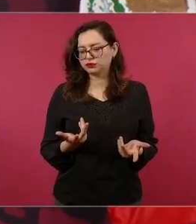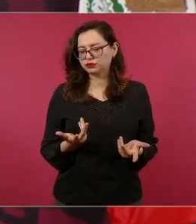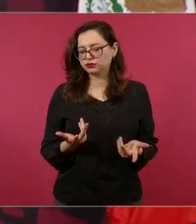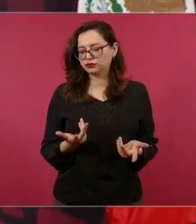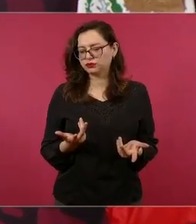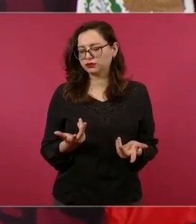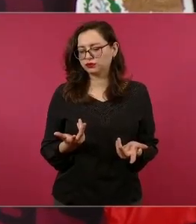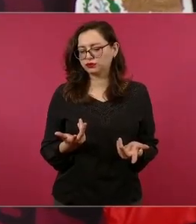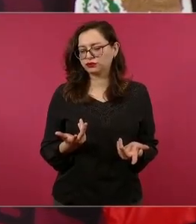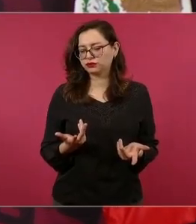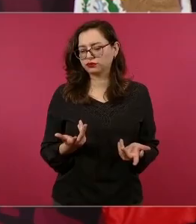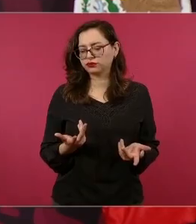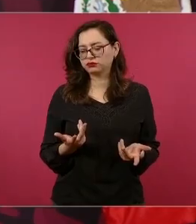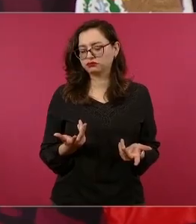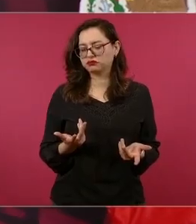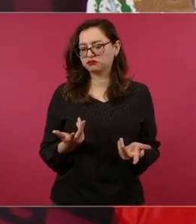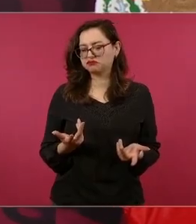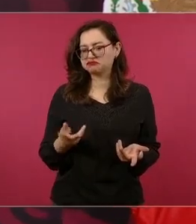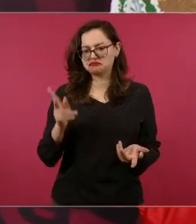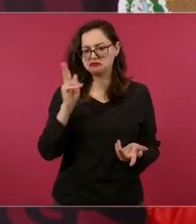llevados